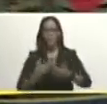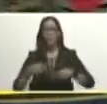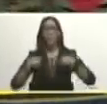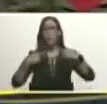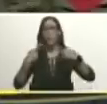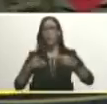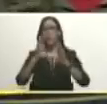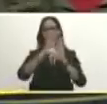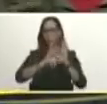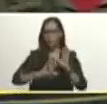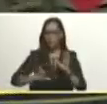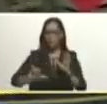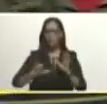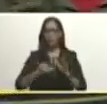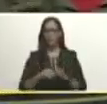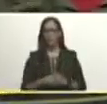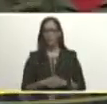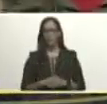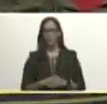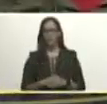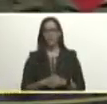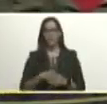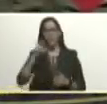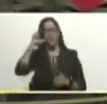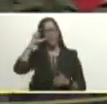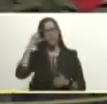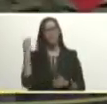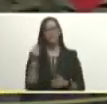constituyente, en días como hoy,